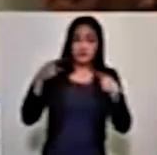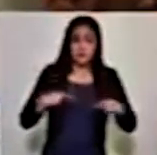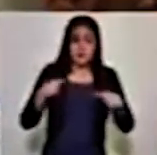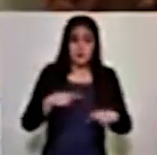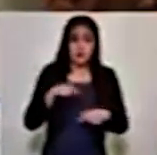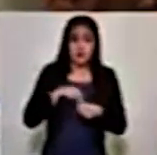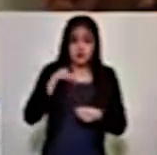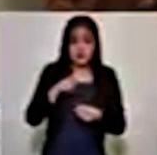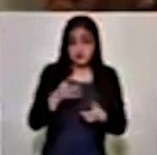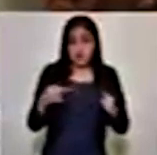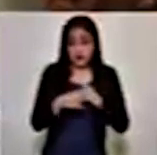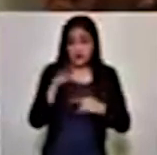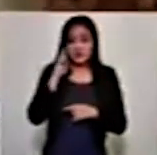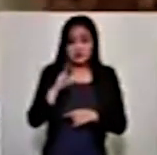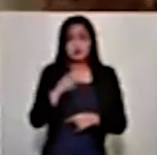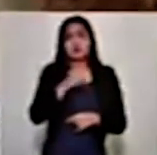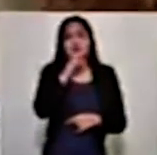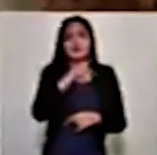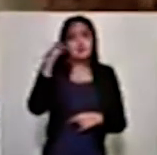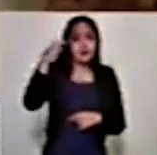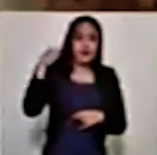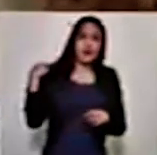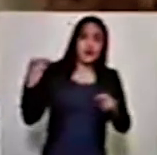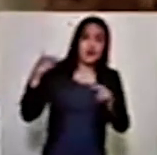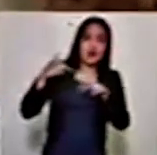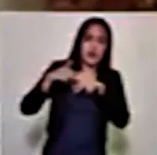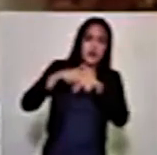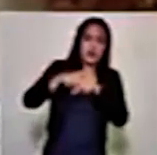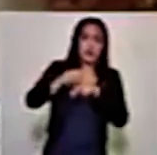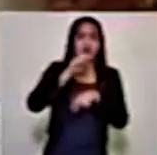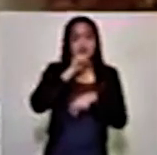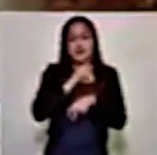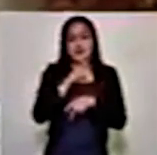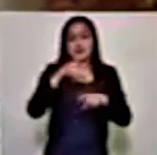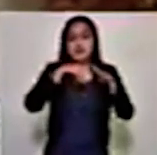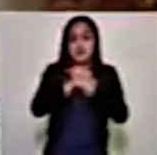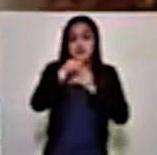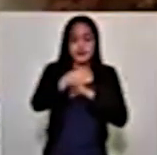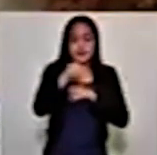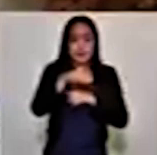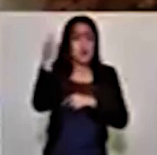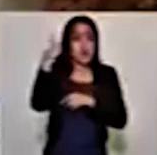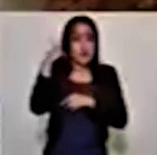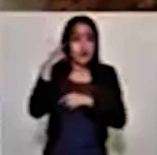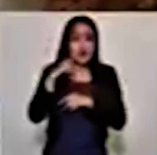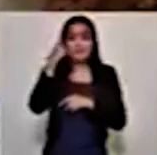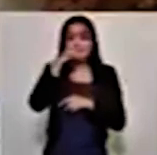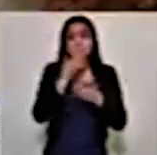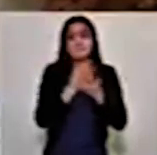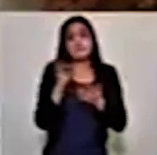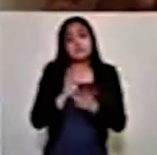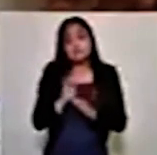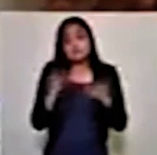las carreteras, los veracruzanos que vienen y que ingresan a Puebla por